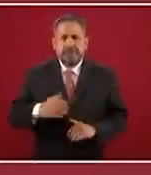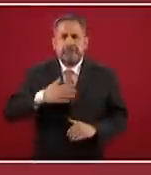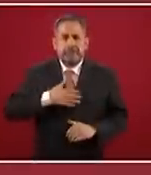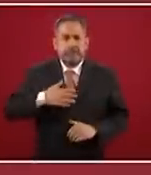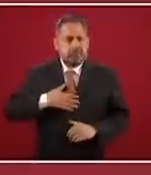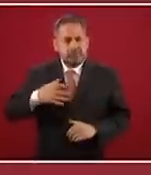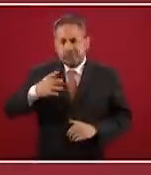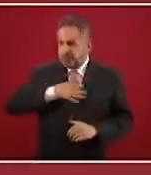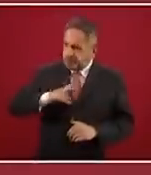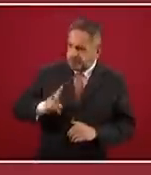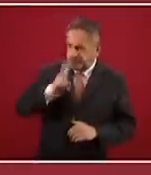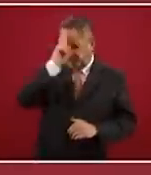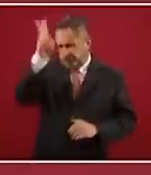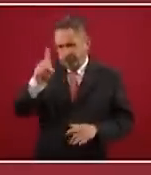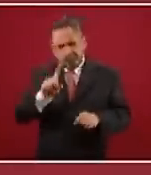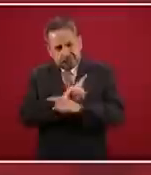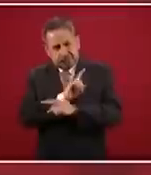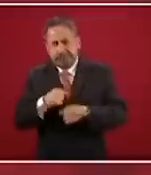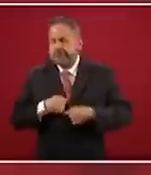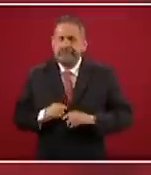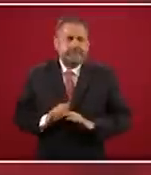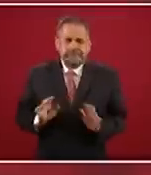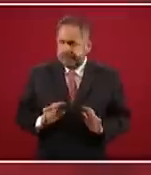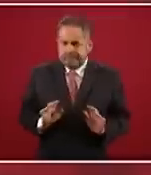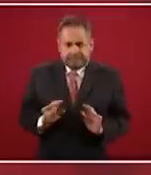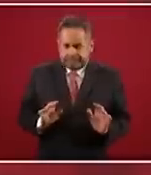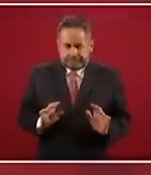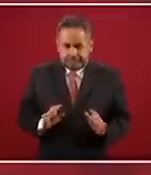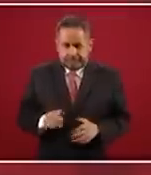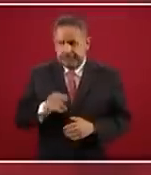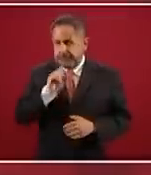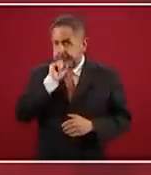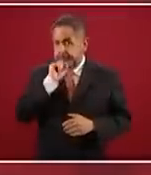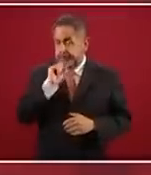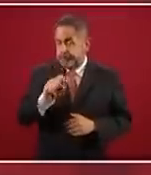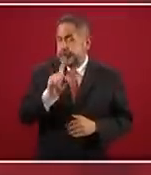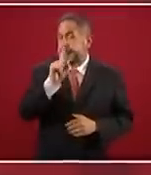fuerte la venganza, pero también